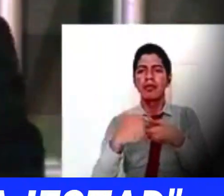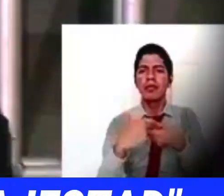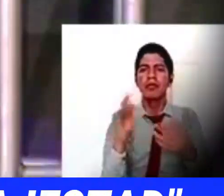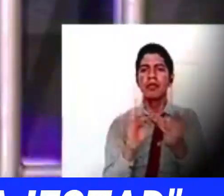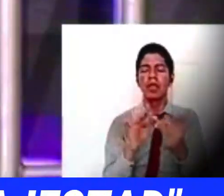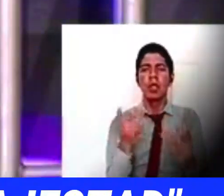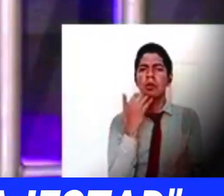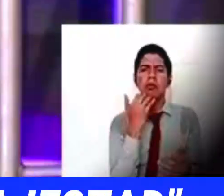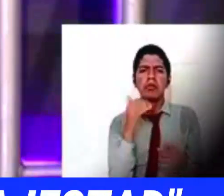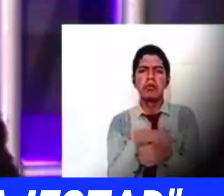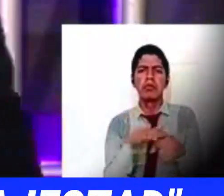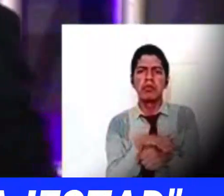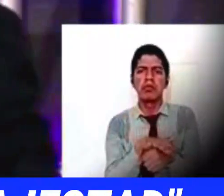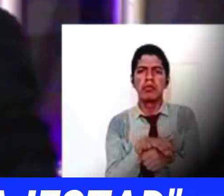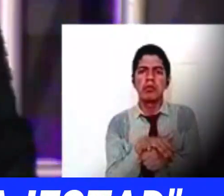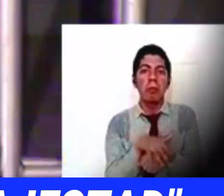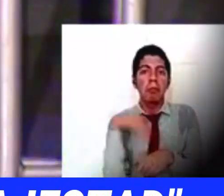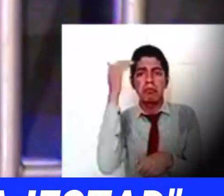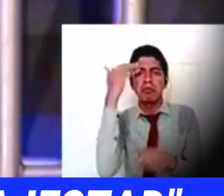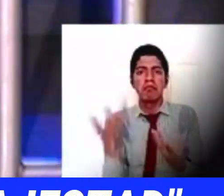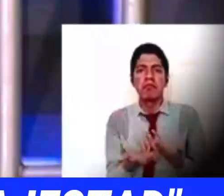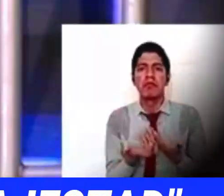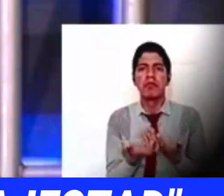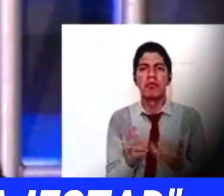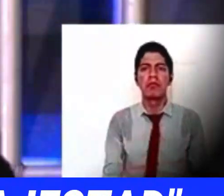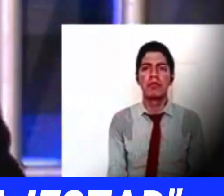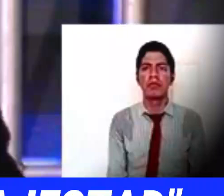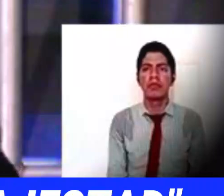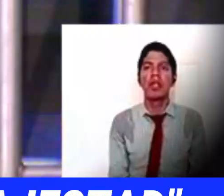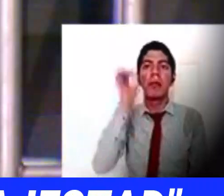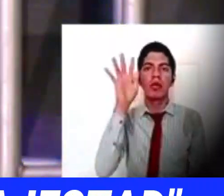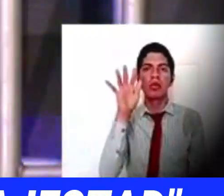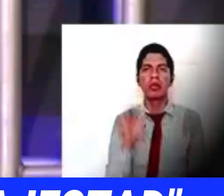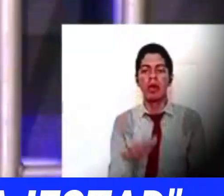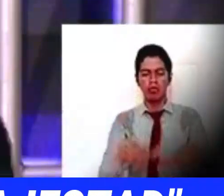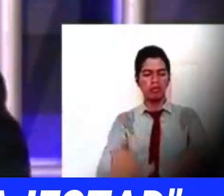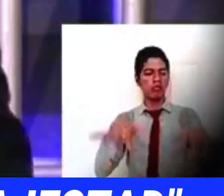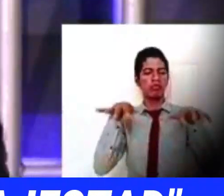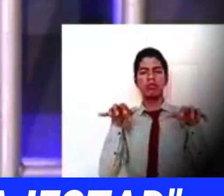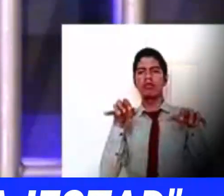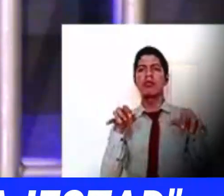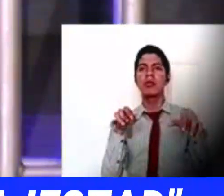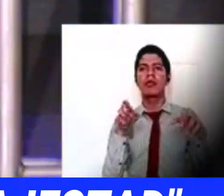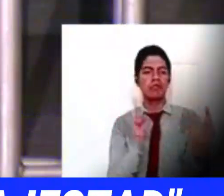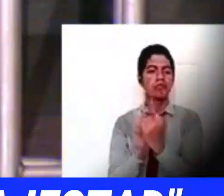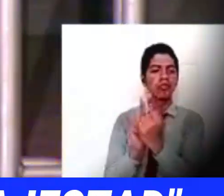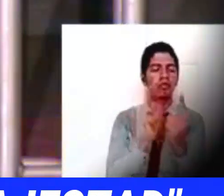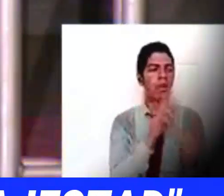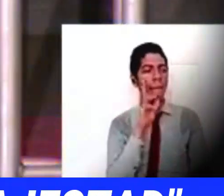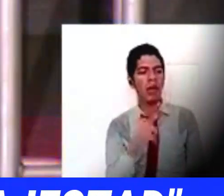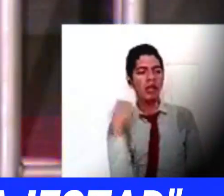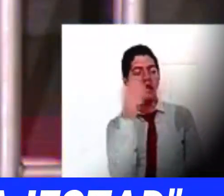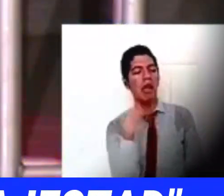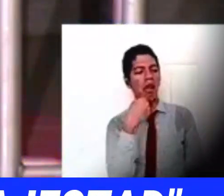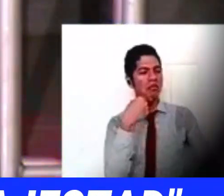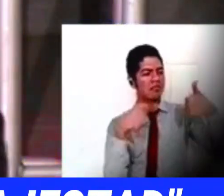ver. En un evento vemos su estado de ánimo, vemos sus caras, sus rostros, o vemos su alegría o su apatía. Pero a través de estas cámaras no sabemos.